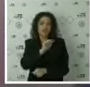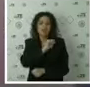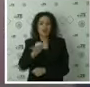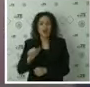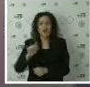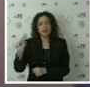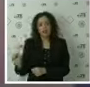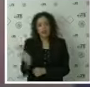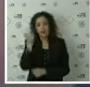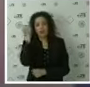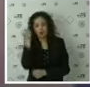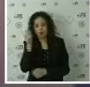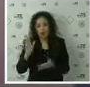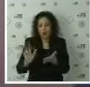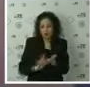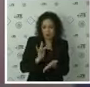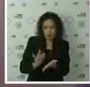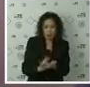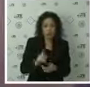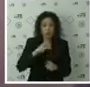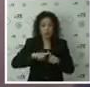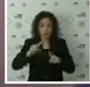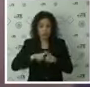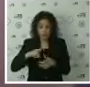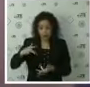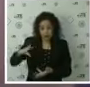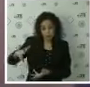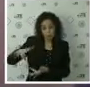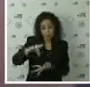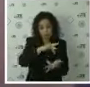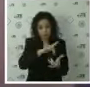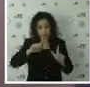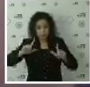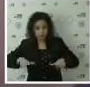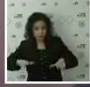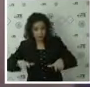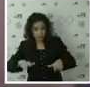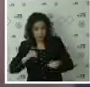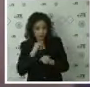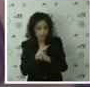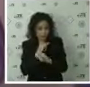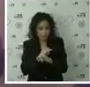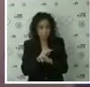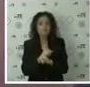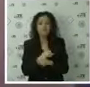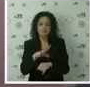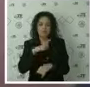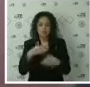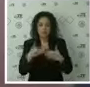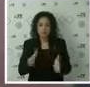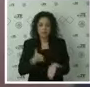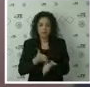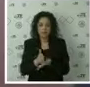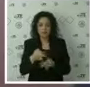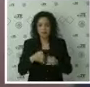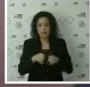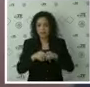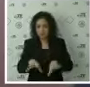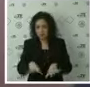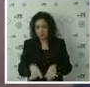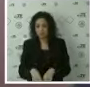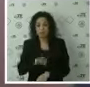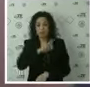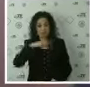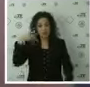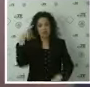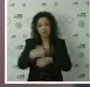bien sabido que la mayoría de las plataformas en línea tienen acceso a nuestra información, por más que se diga lo contrario. Nuestros datos personales pueden peligrar